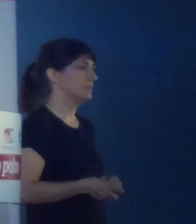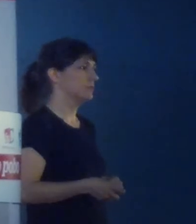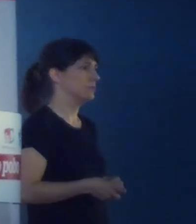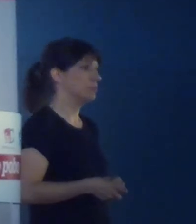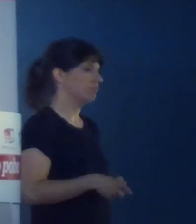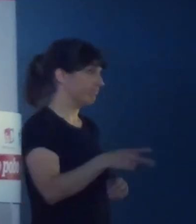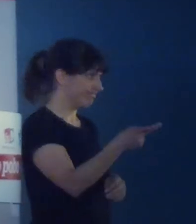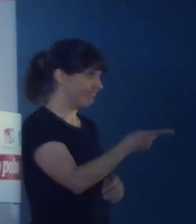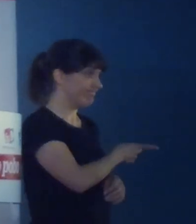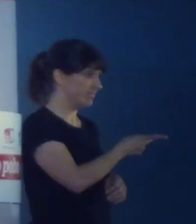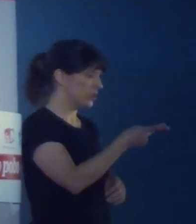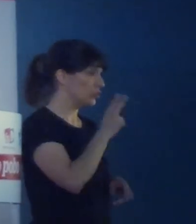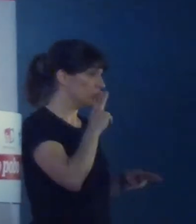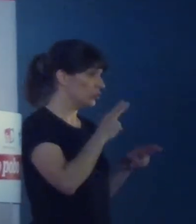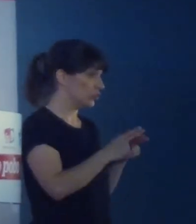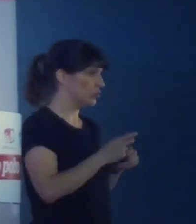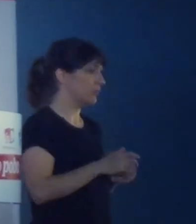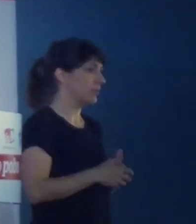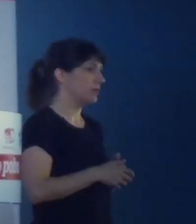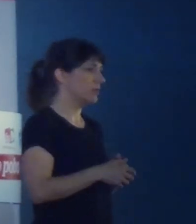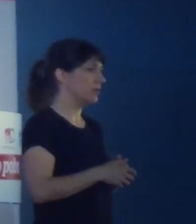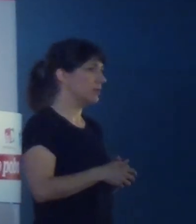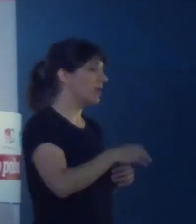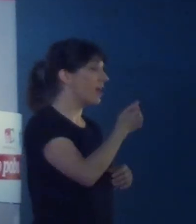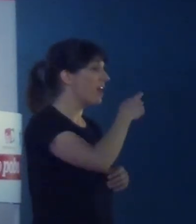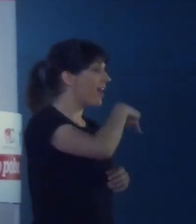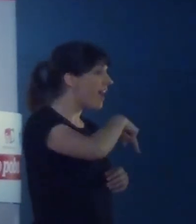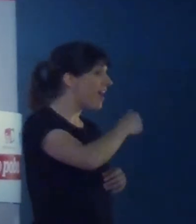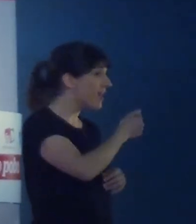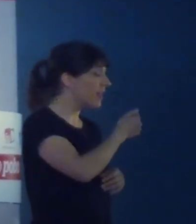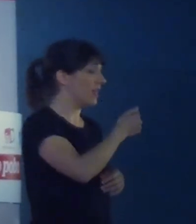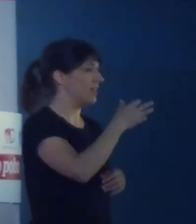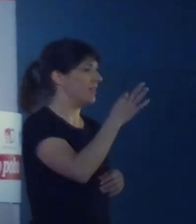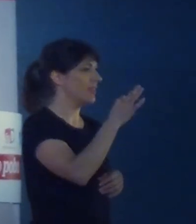As dúas persoas chamanse mulleres Ana e Tamara.